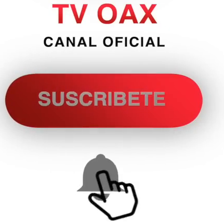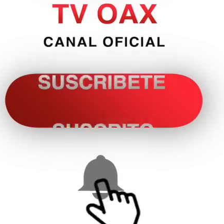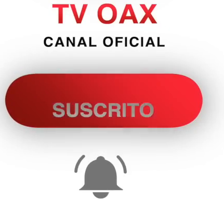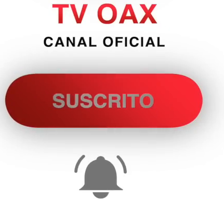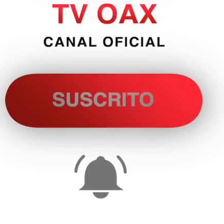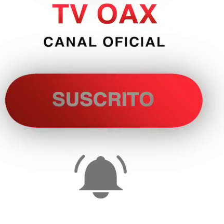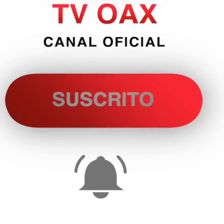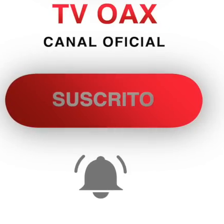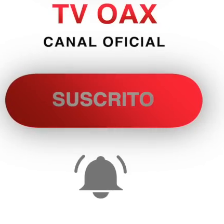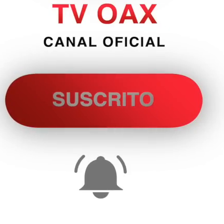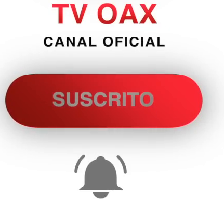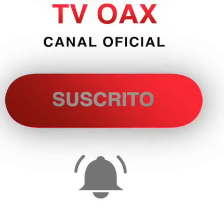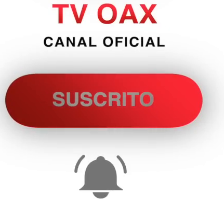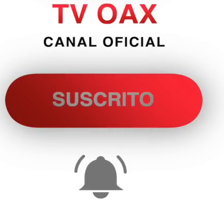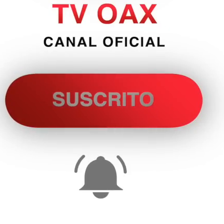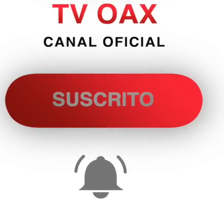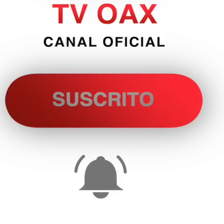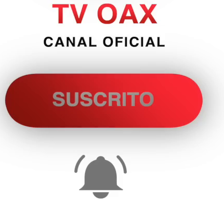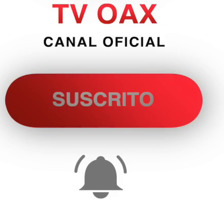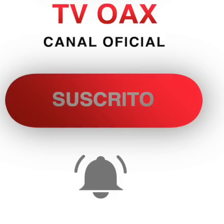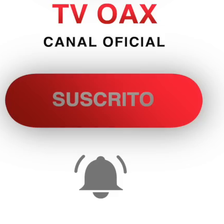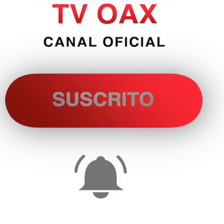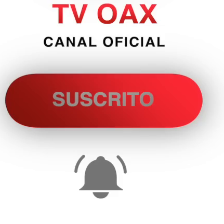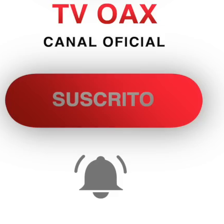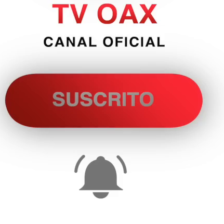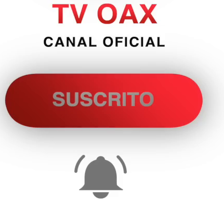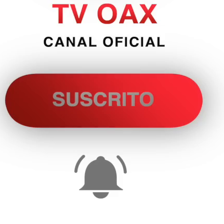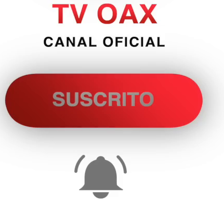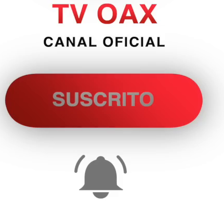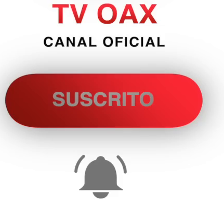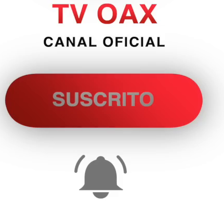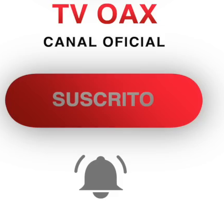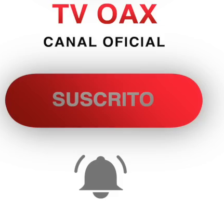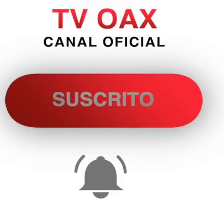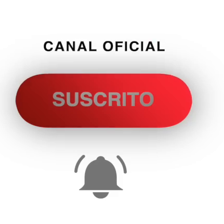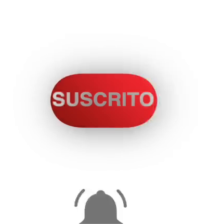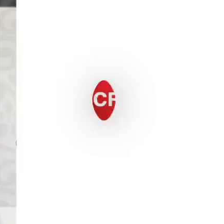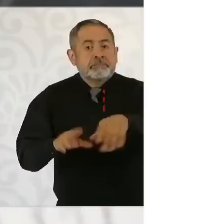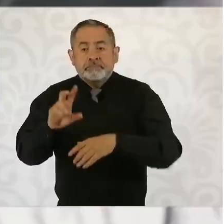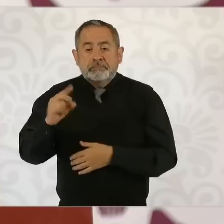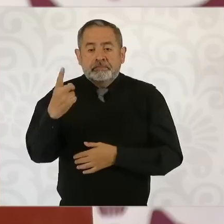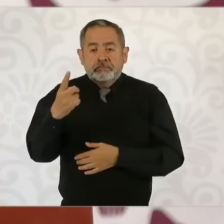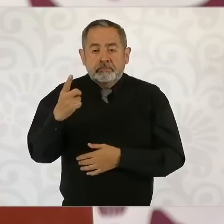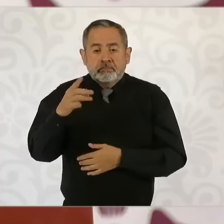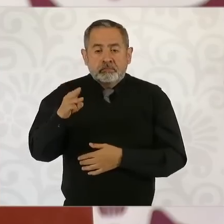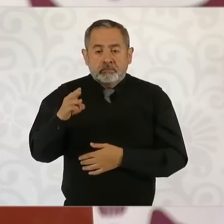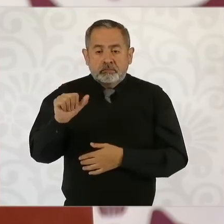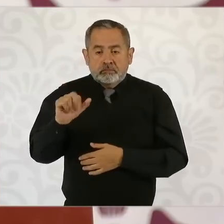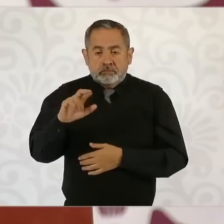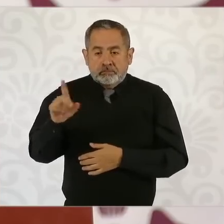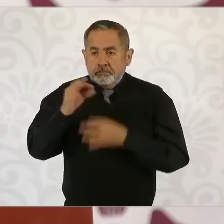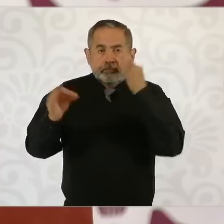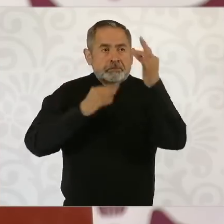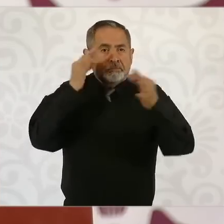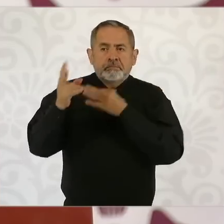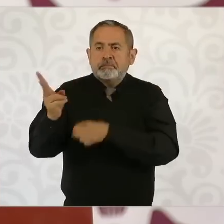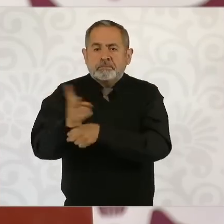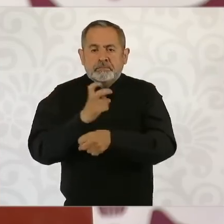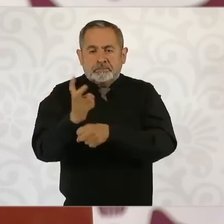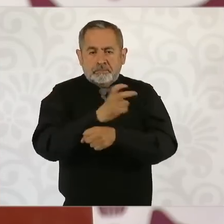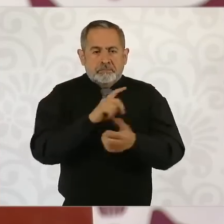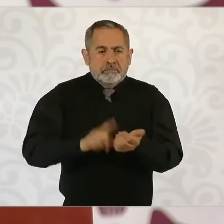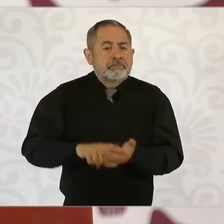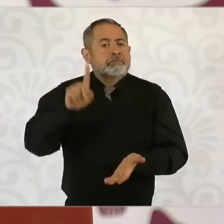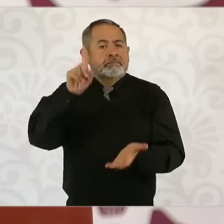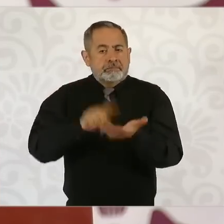dirección de la presidenta. Sobre los investigadores, el 31 de marzo se sacó la convocatoria para convocar a